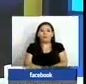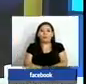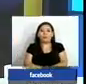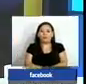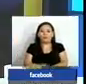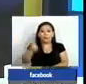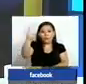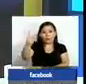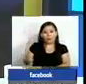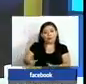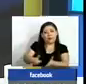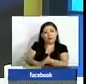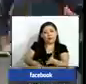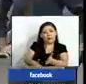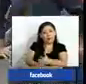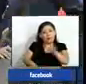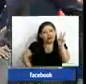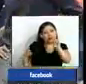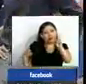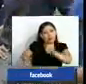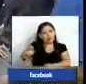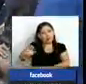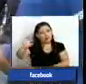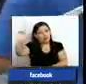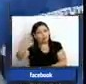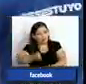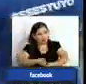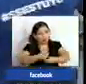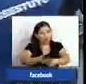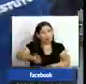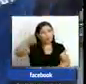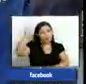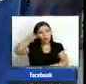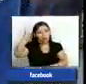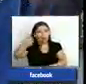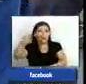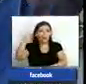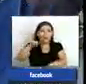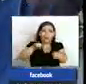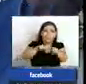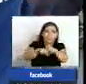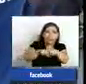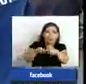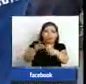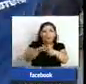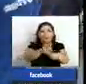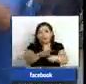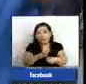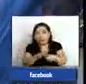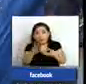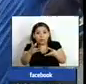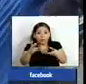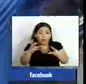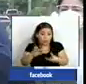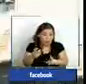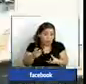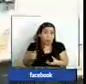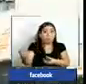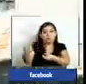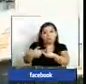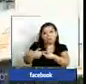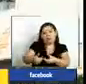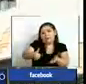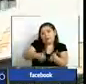Y el alcalde Ernesto Mason ha reaccionado a las precandidaturas anunciadas que buscarán la silla edilicia de San